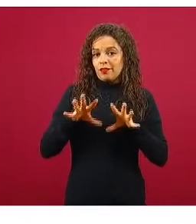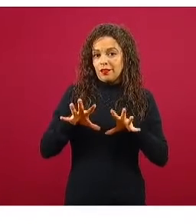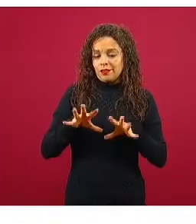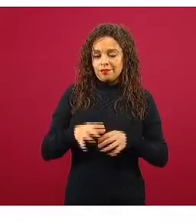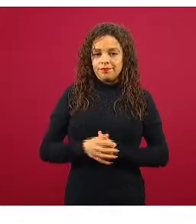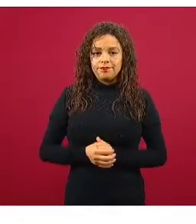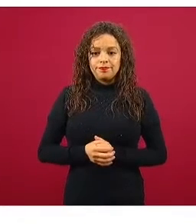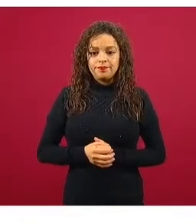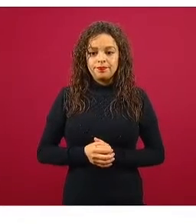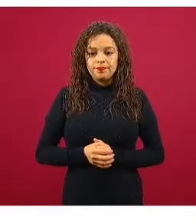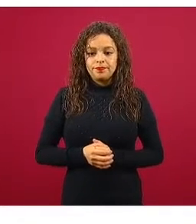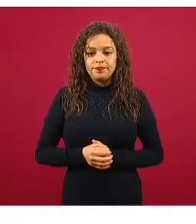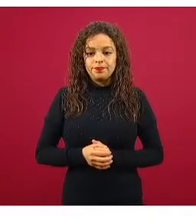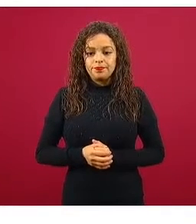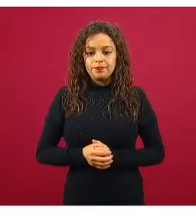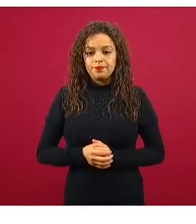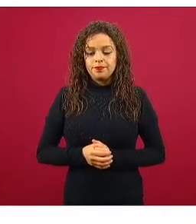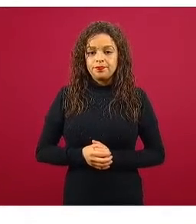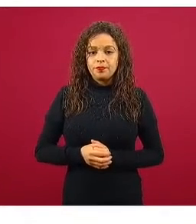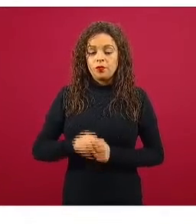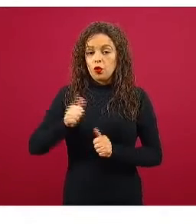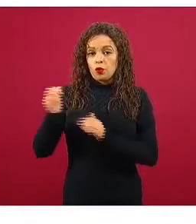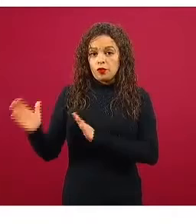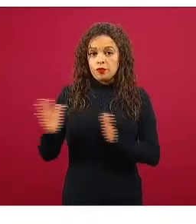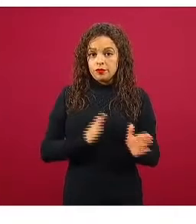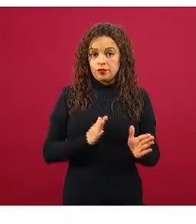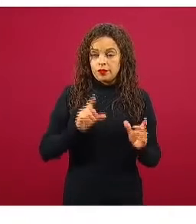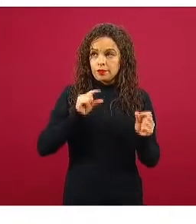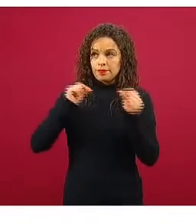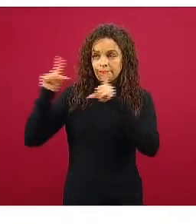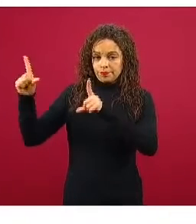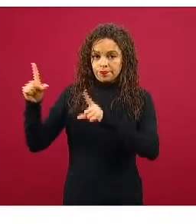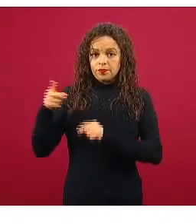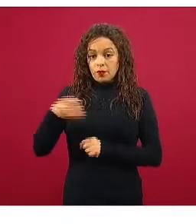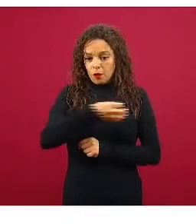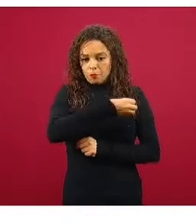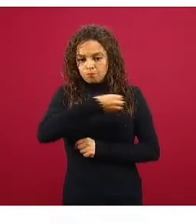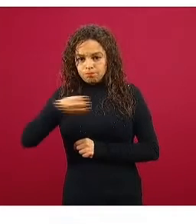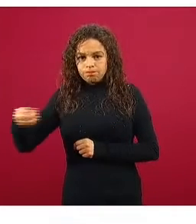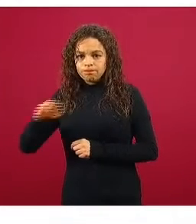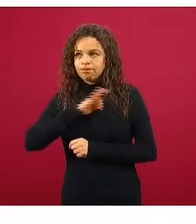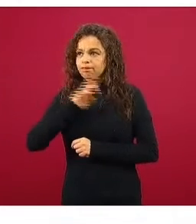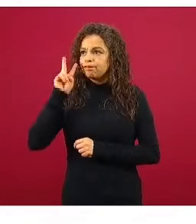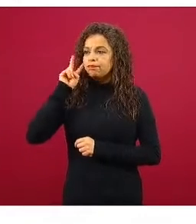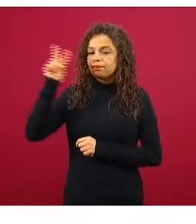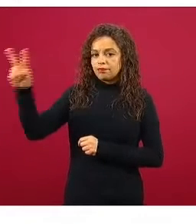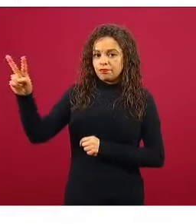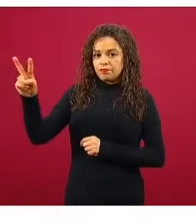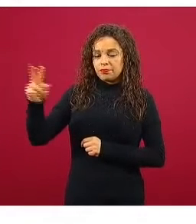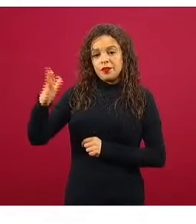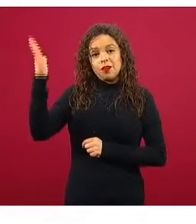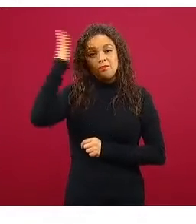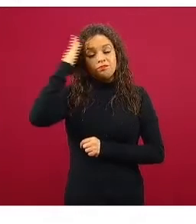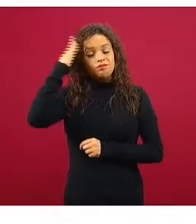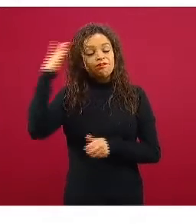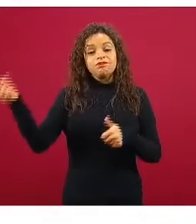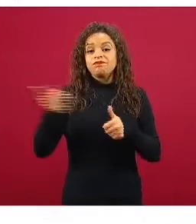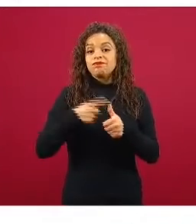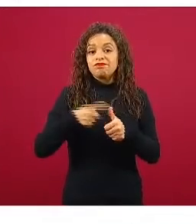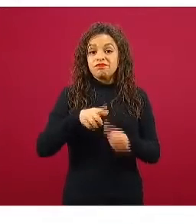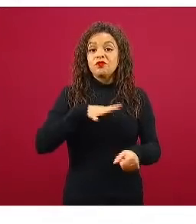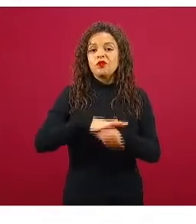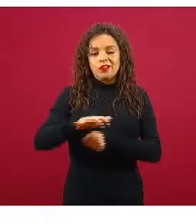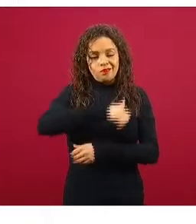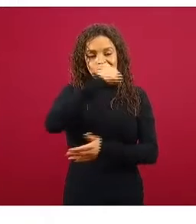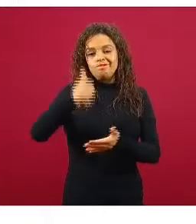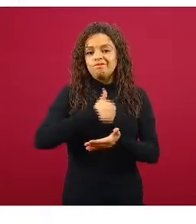veremos precisamente este orden, que en este caso continúa a la cabeza la Ciudad de México,